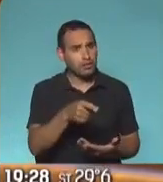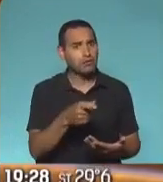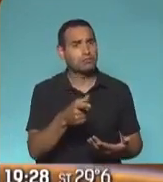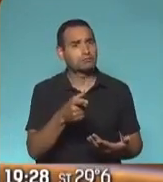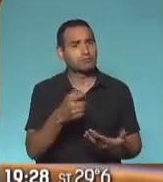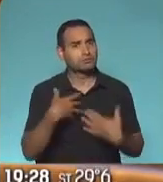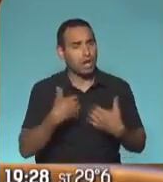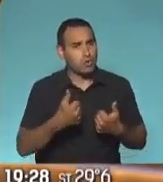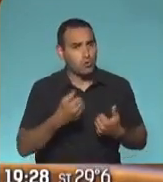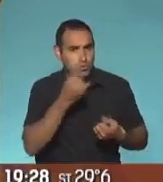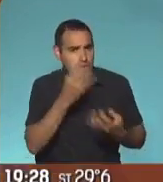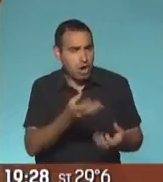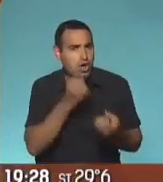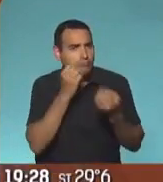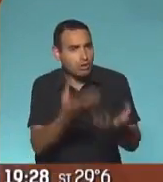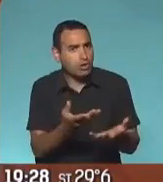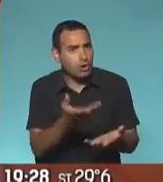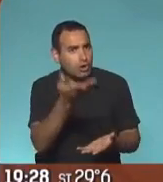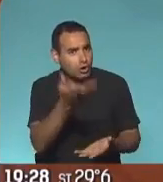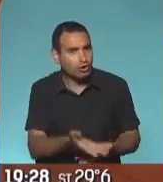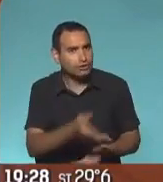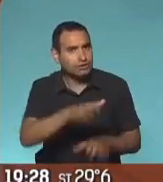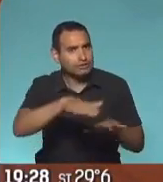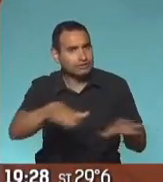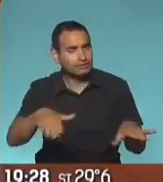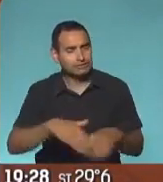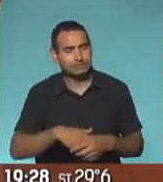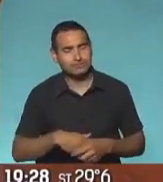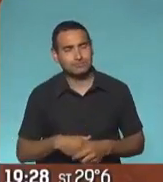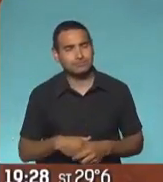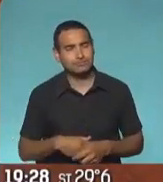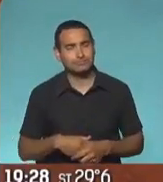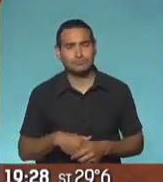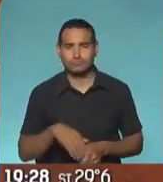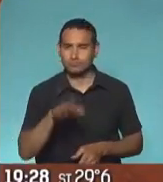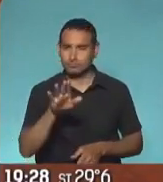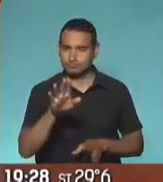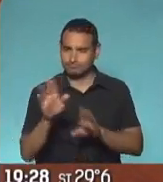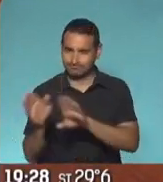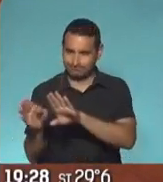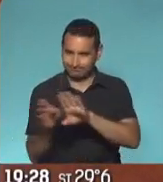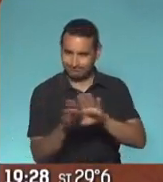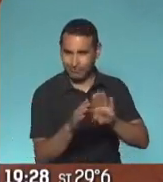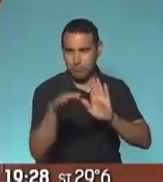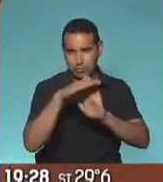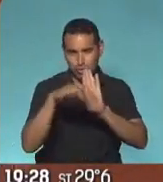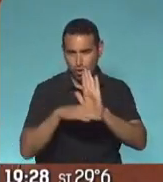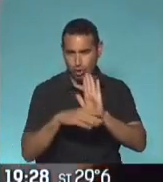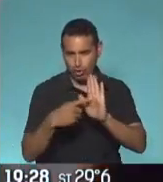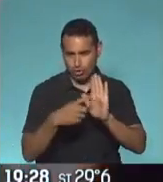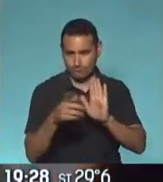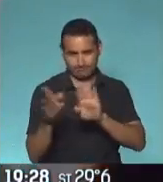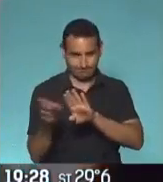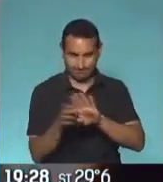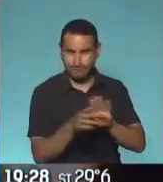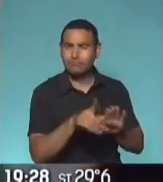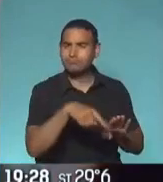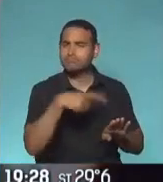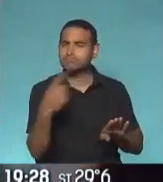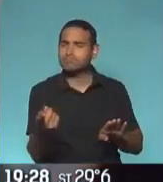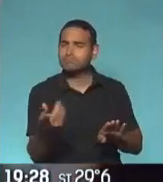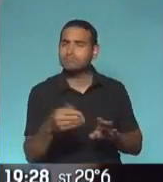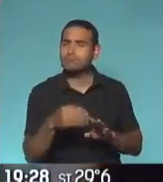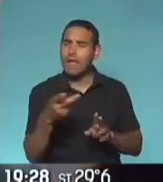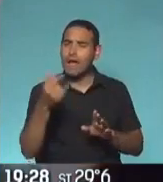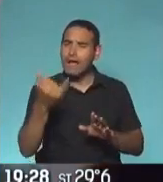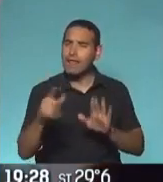mejorar la salud y el bienestar de esas personas. Lo saco un segundo de este protocolo de ILE y me quiero meter en lo que sería